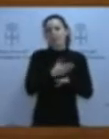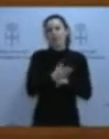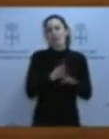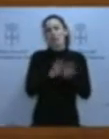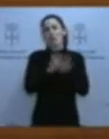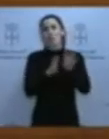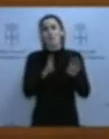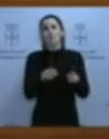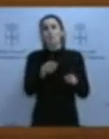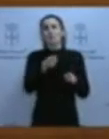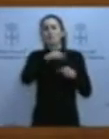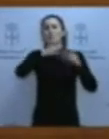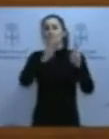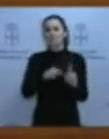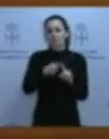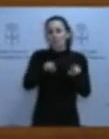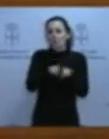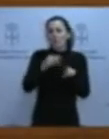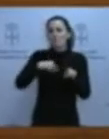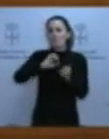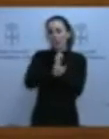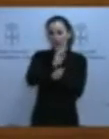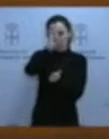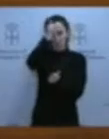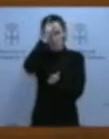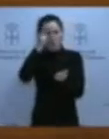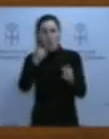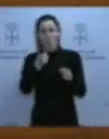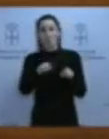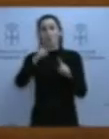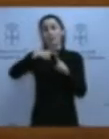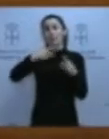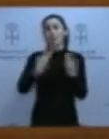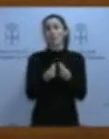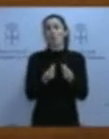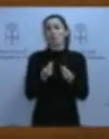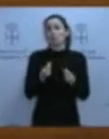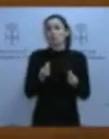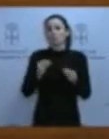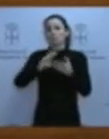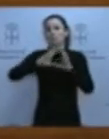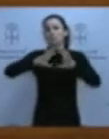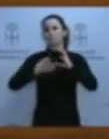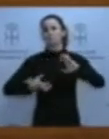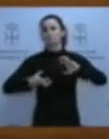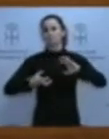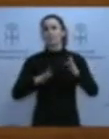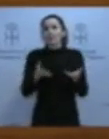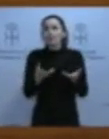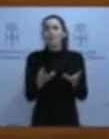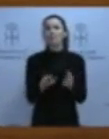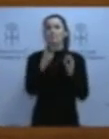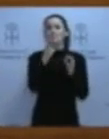con los quesos de Cabrales, Gamoneo o Bellos? ¿Y al de Tineo con el chosco? Bueno, pues a este respecto incluimos las tres